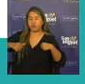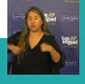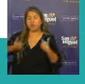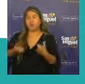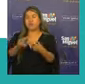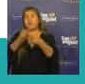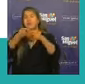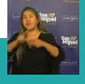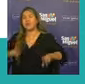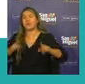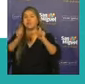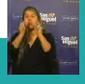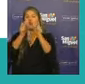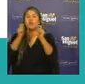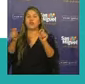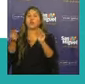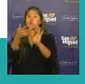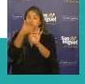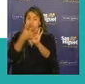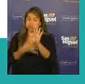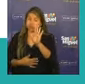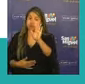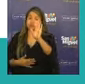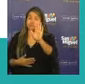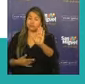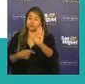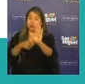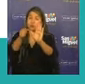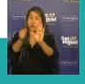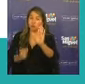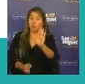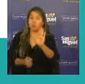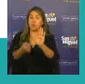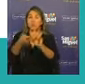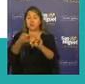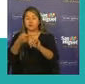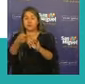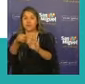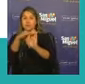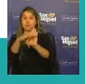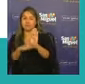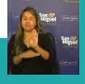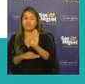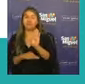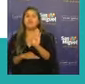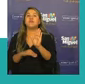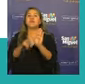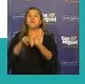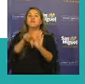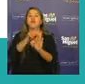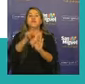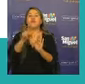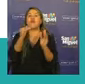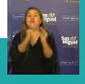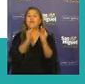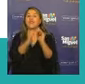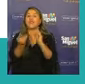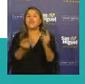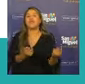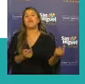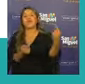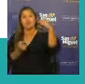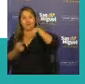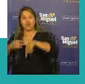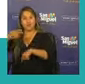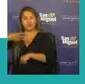que podemos tener desde el municipio que nos permita llegar al terreno y no hacer que las vecinas y vecinos vengan